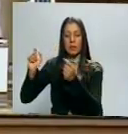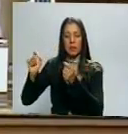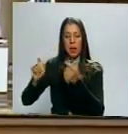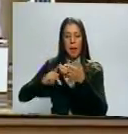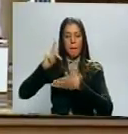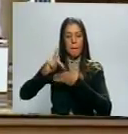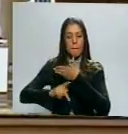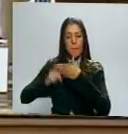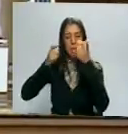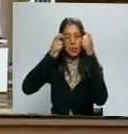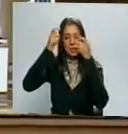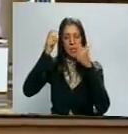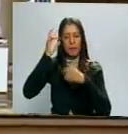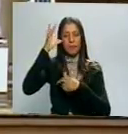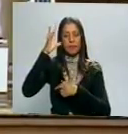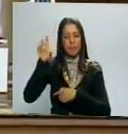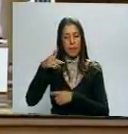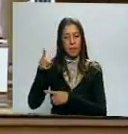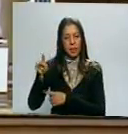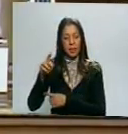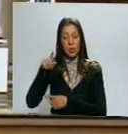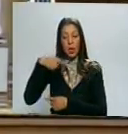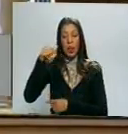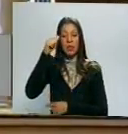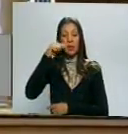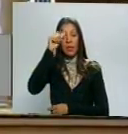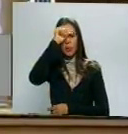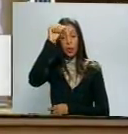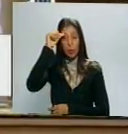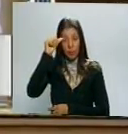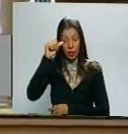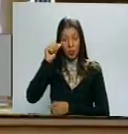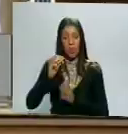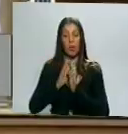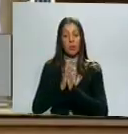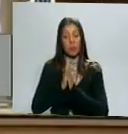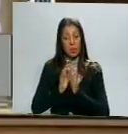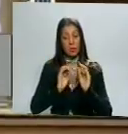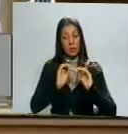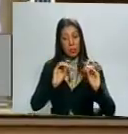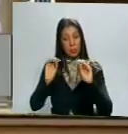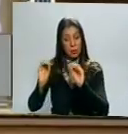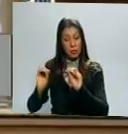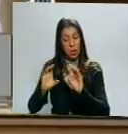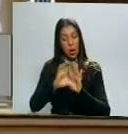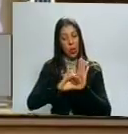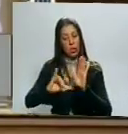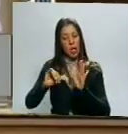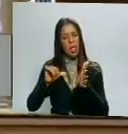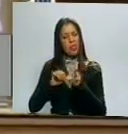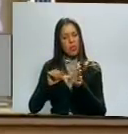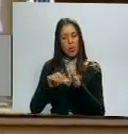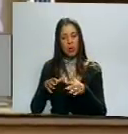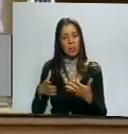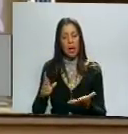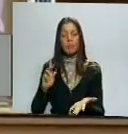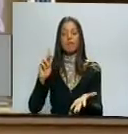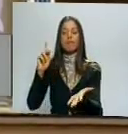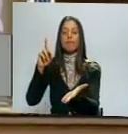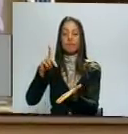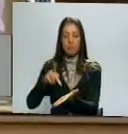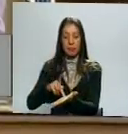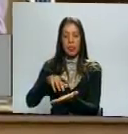la Patria este fin de semana. Así que será indicado a todos los constituyentes donde tendrán que participar a